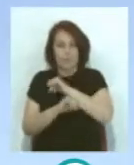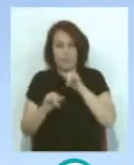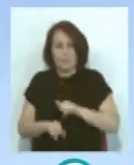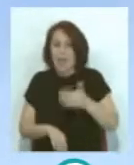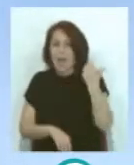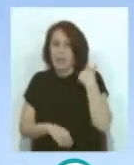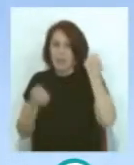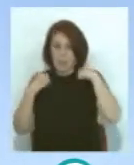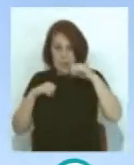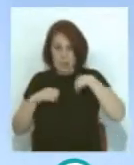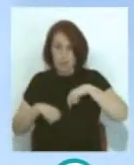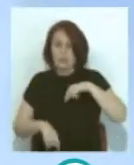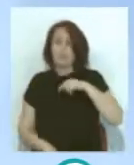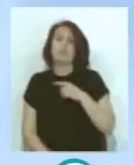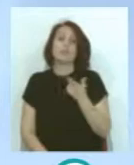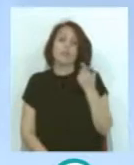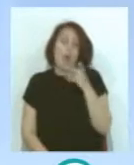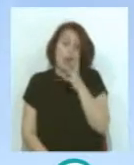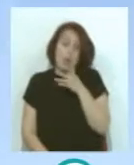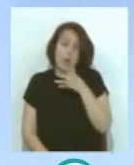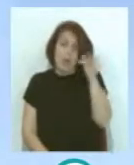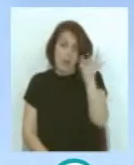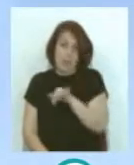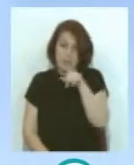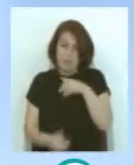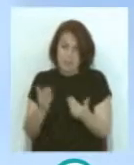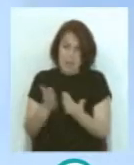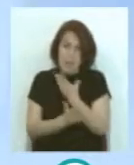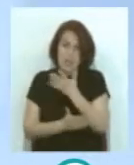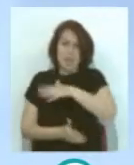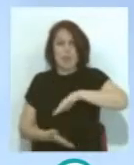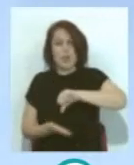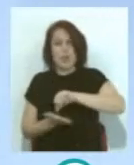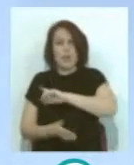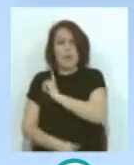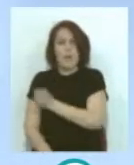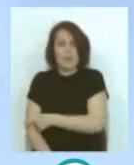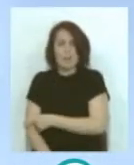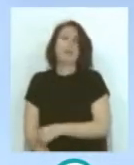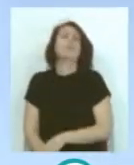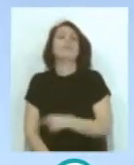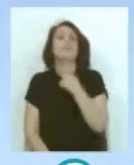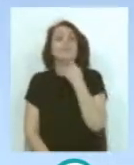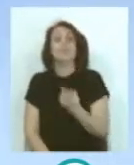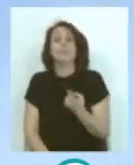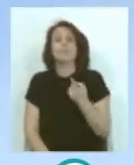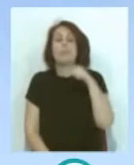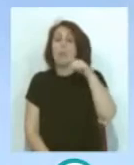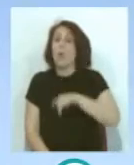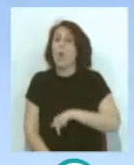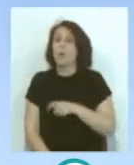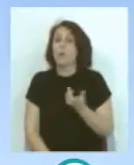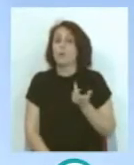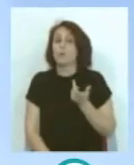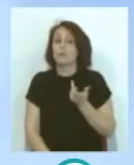ayer, ahora entraremos también con el entrenamiento que se realizaba esta mañana en la Ciudad Deportiva. Decir que hoy no hemos